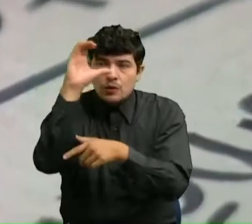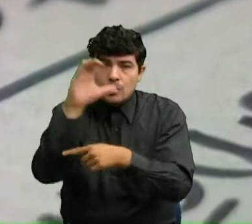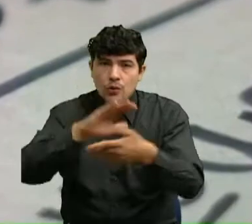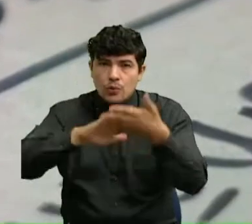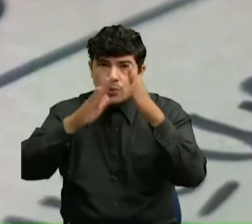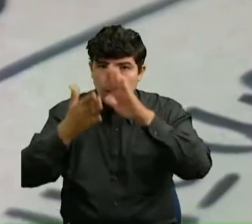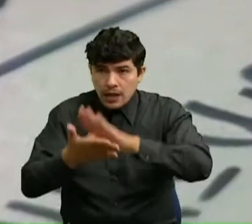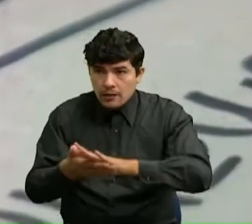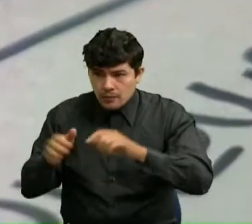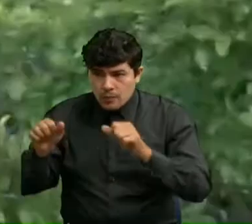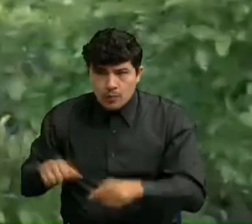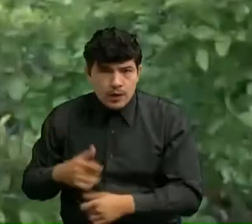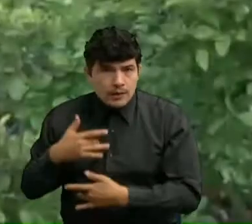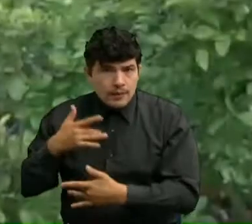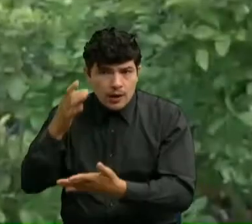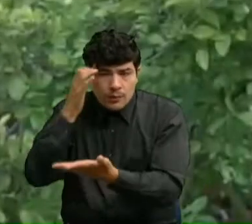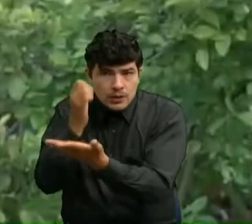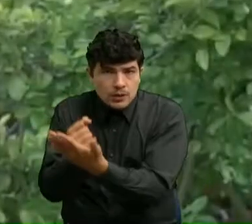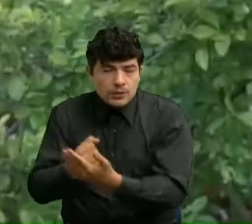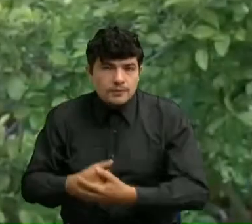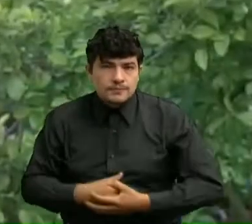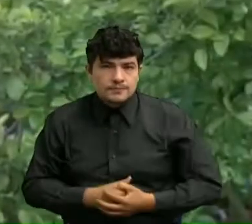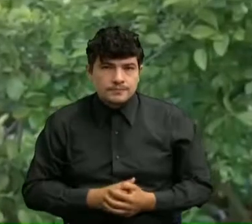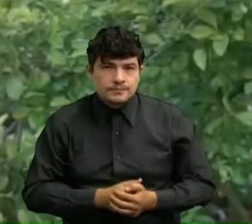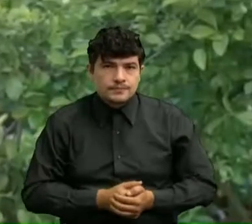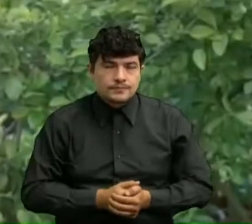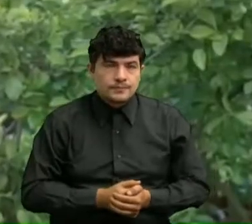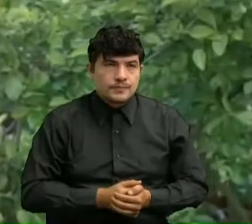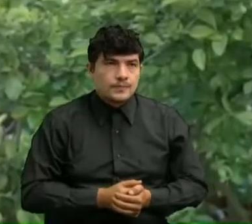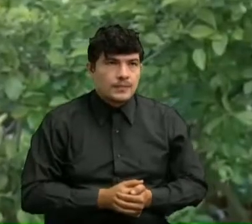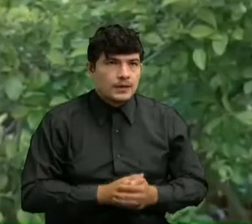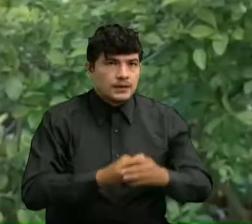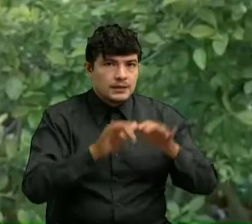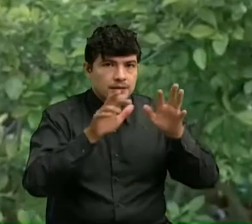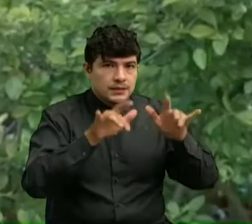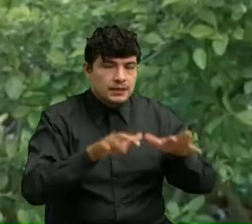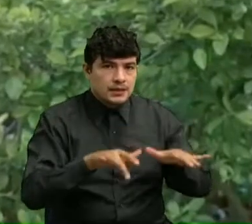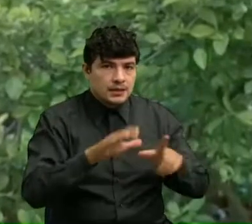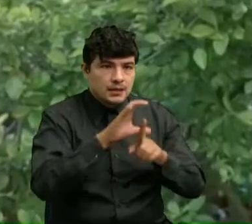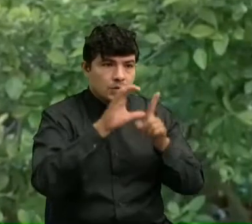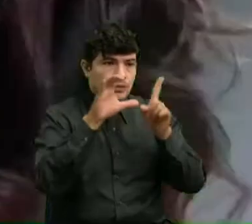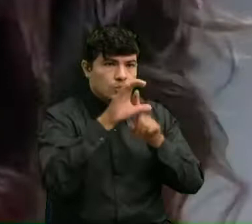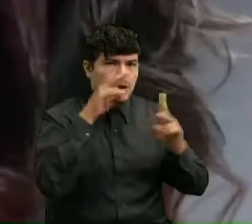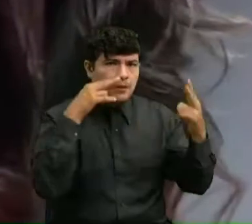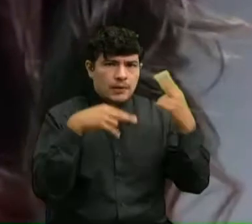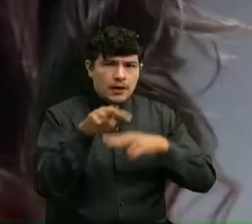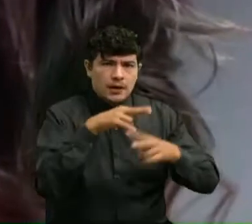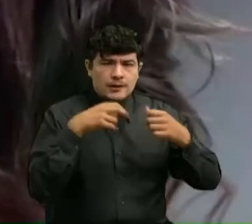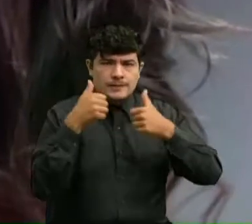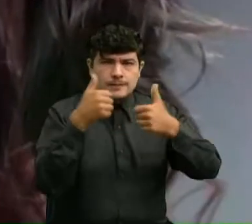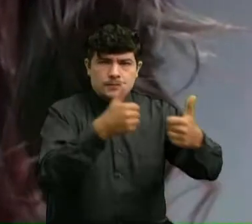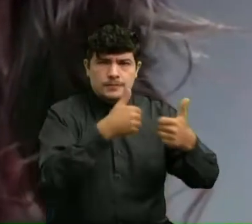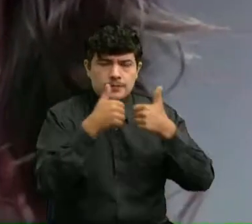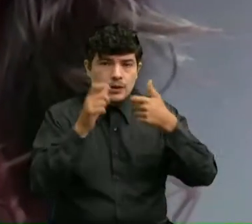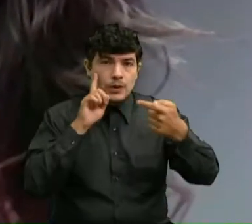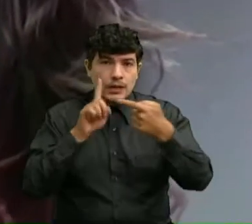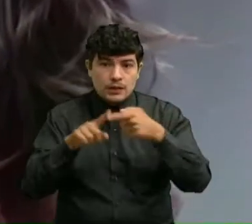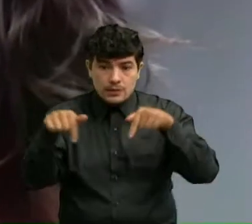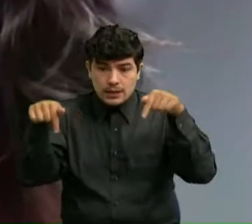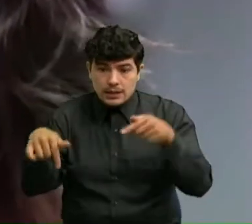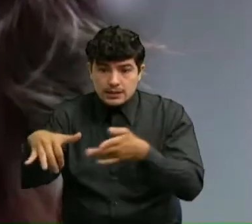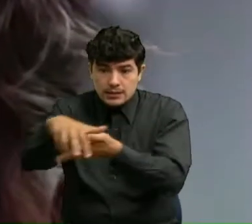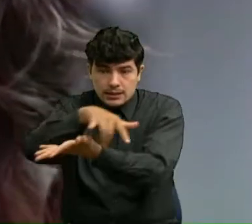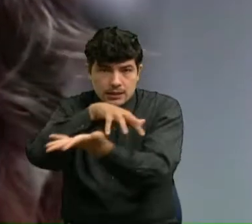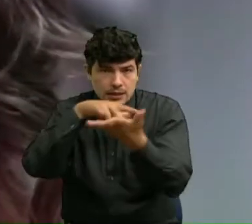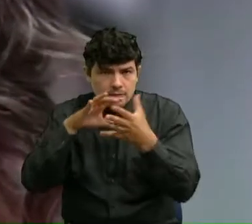Agradecemos al gobernador, a la Secretaría de Cultura y Turismo por hacer que Santander sea unido